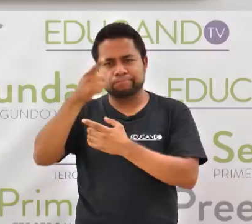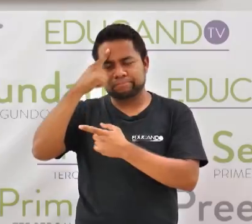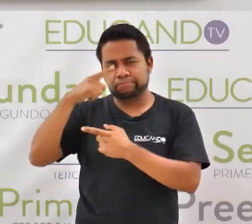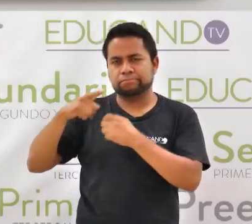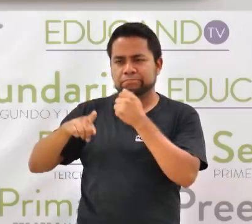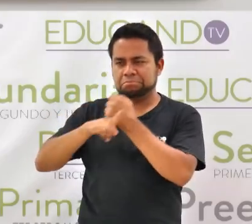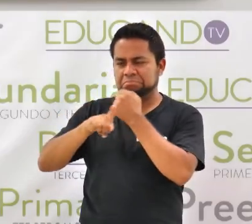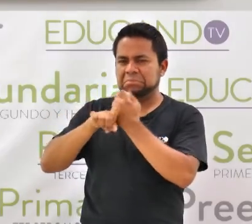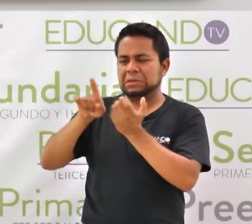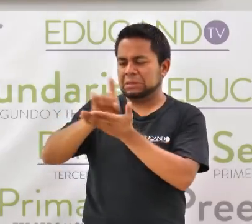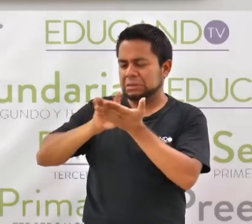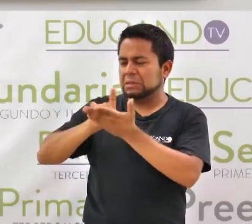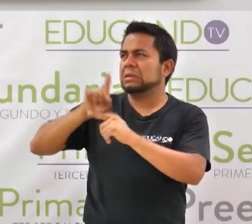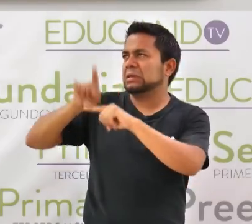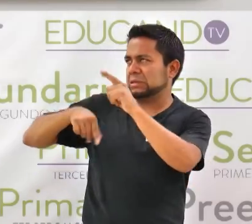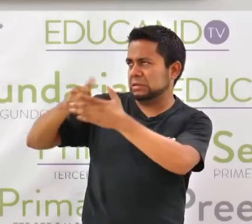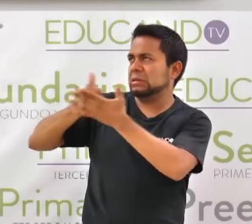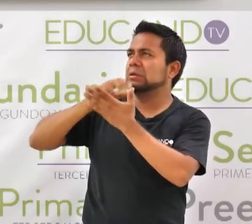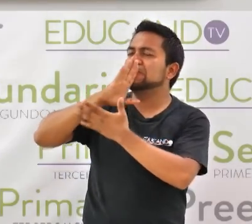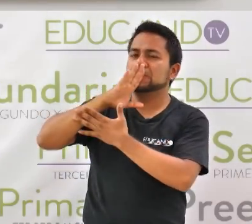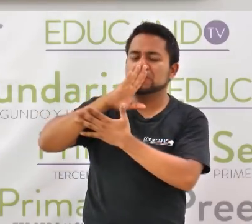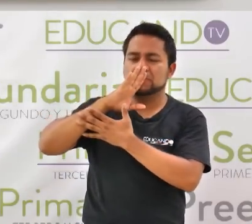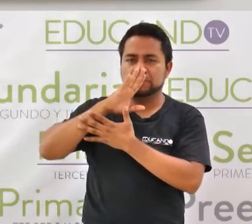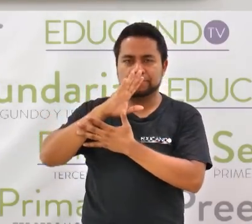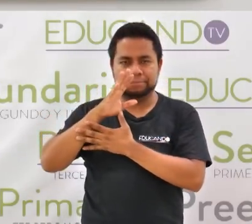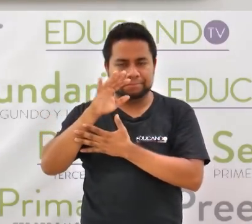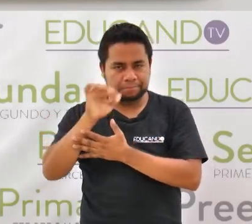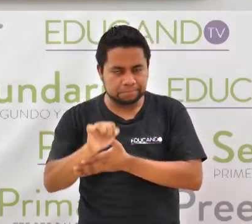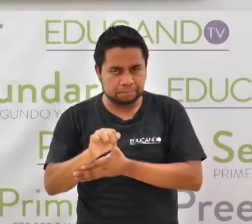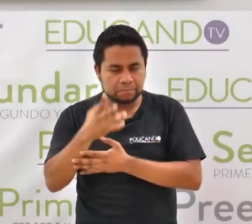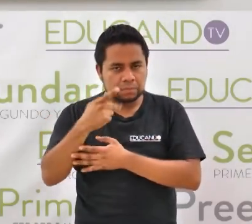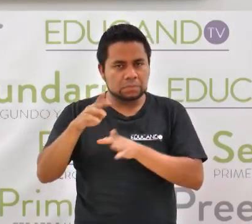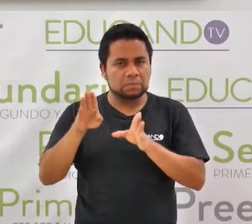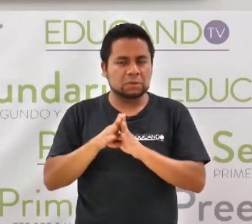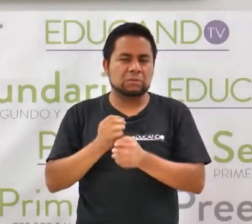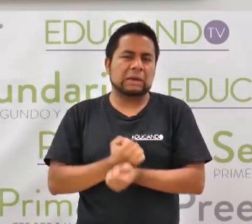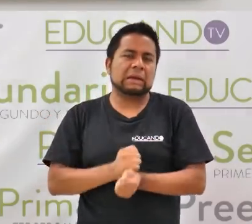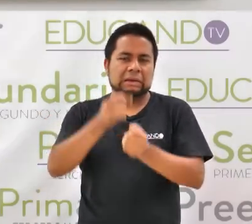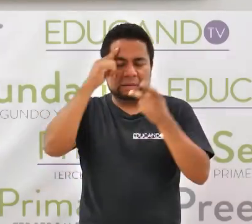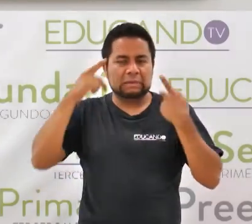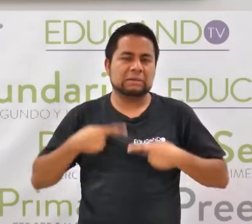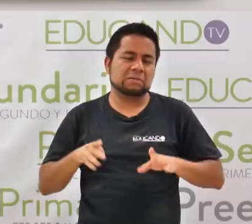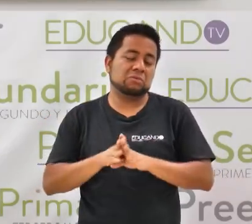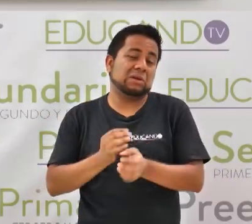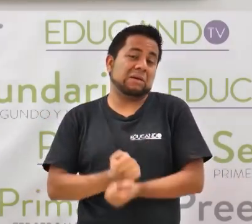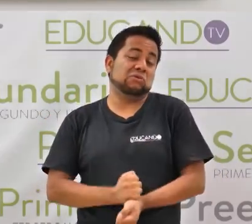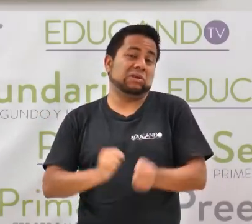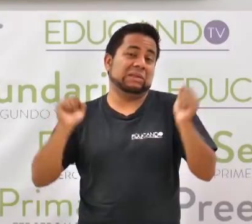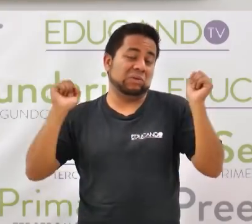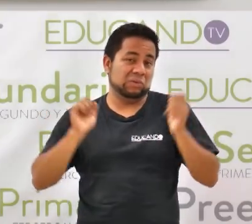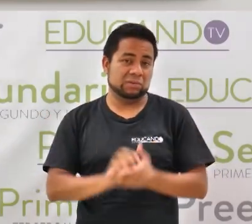a resolver mis problemas de drogadicción. Bien, pero eso sería muy aburrido para el lector.